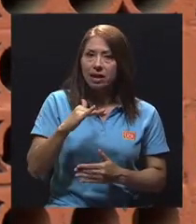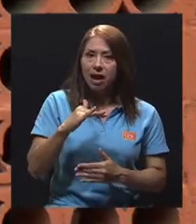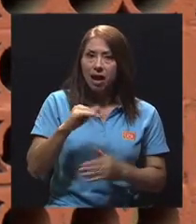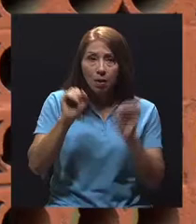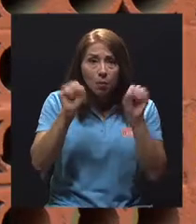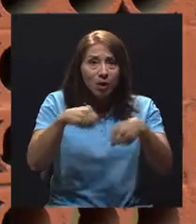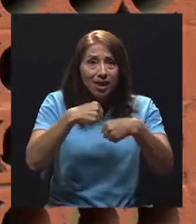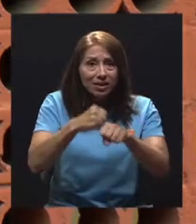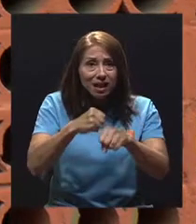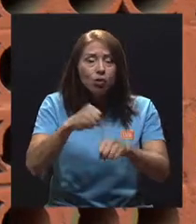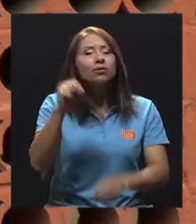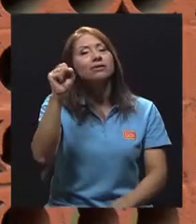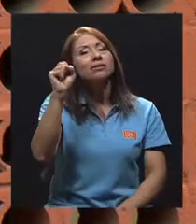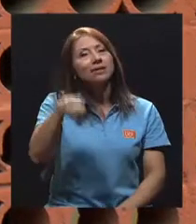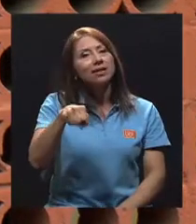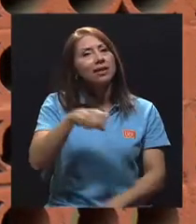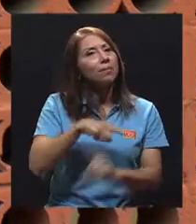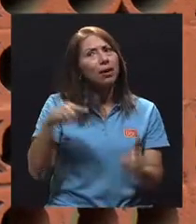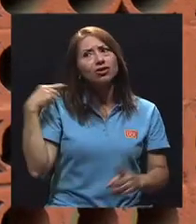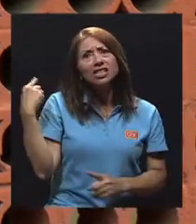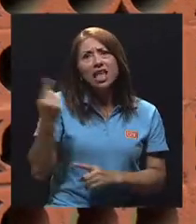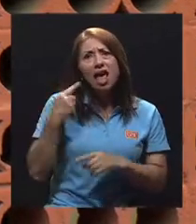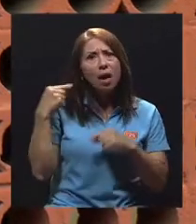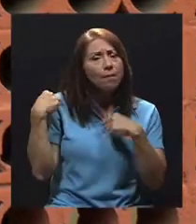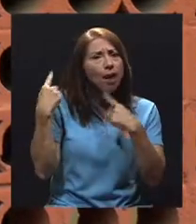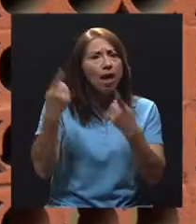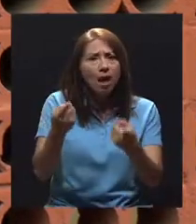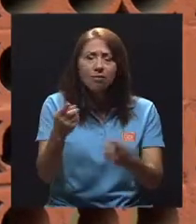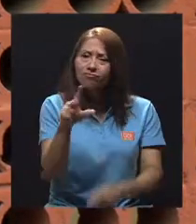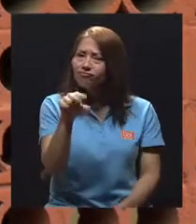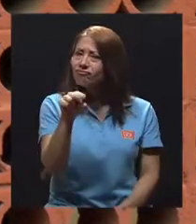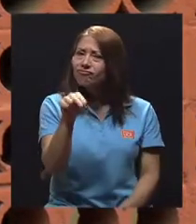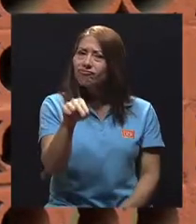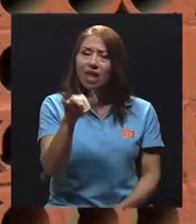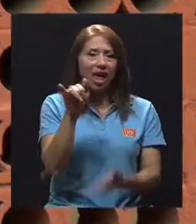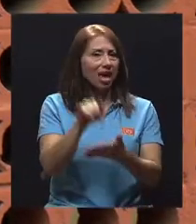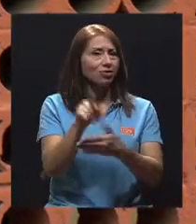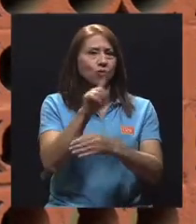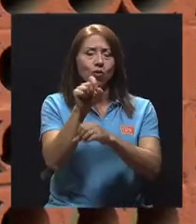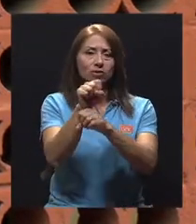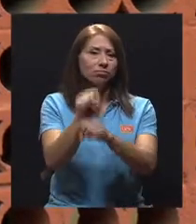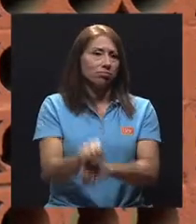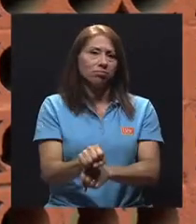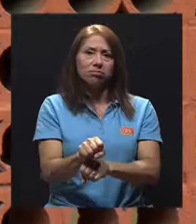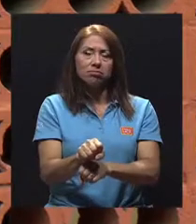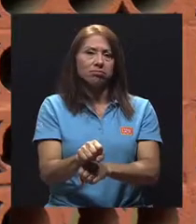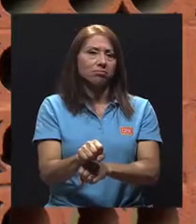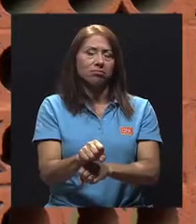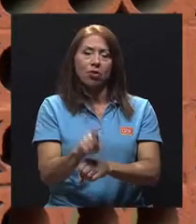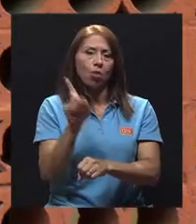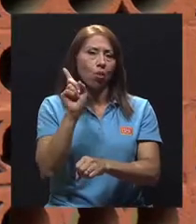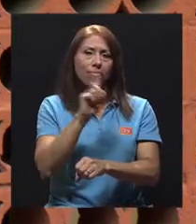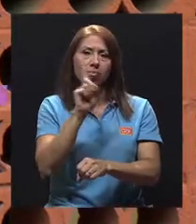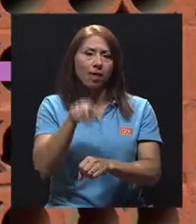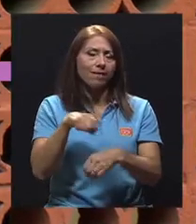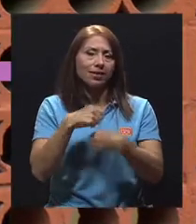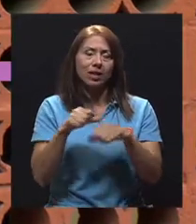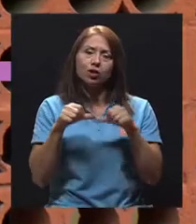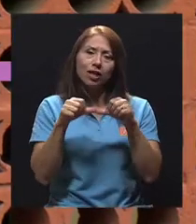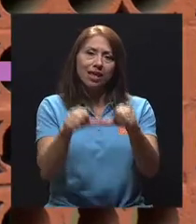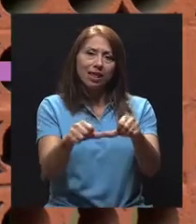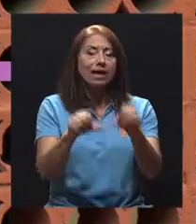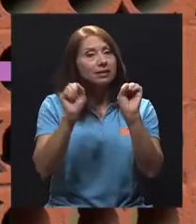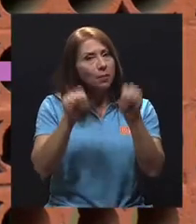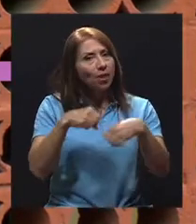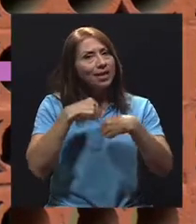hacer? Sí, pero no siempre, ¿verdad? O sea, esto no es un hábito que deben de tener la población muy seguida. Se puede